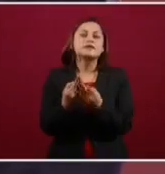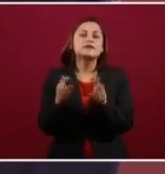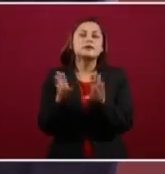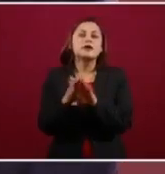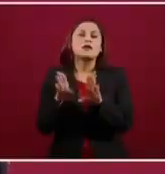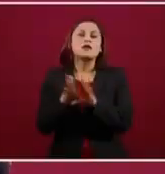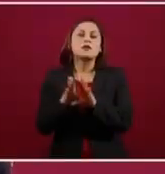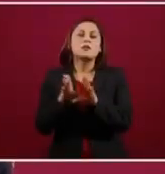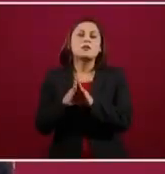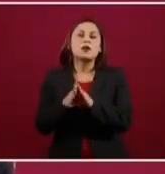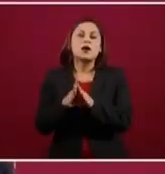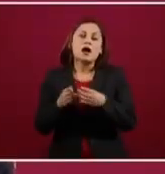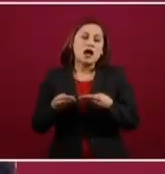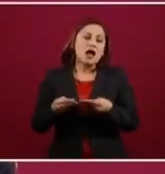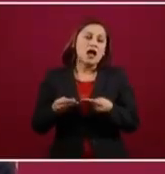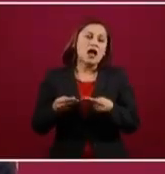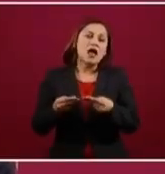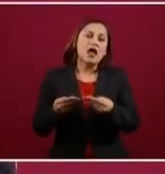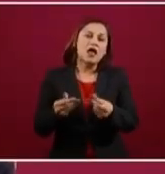gasto?